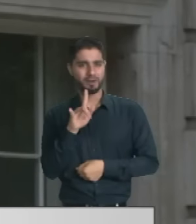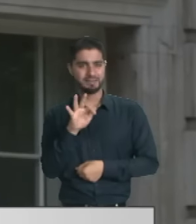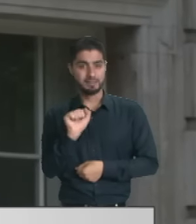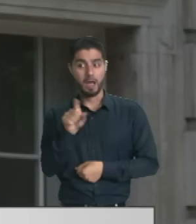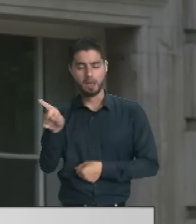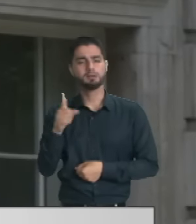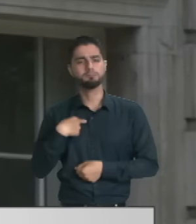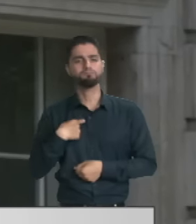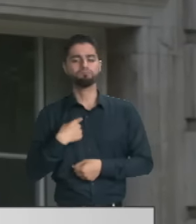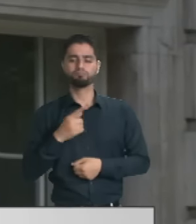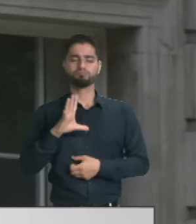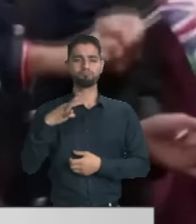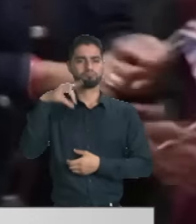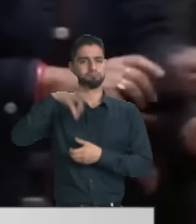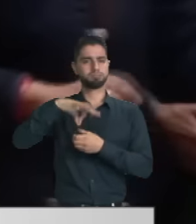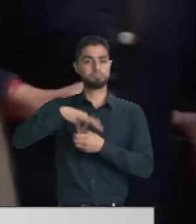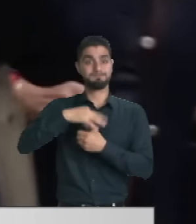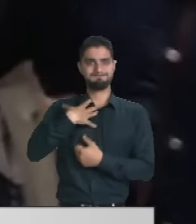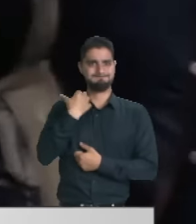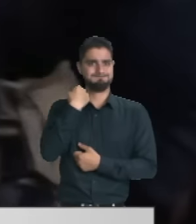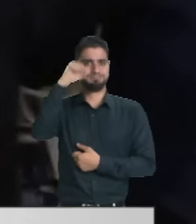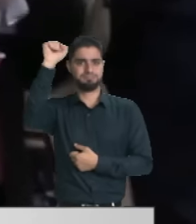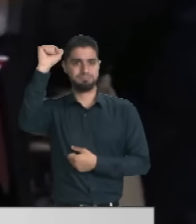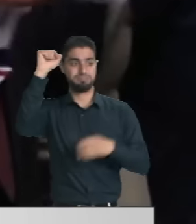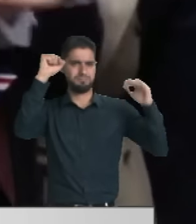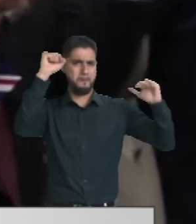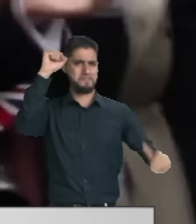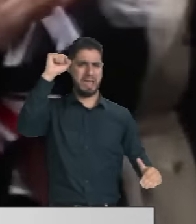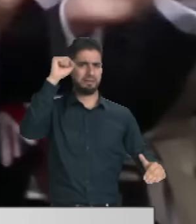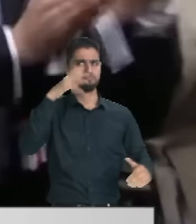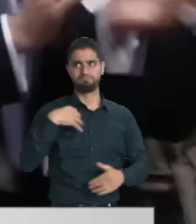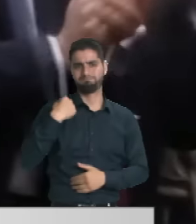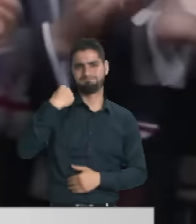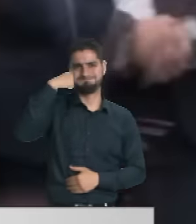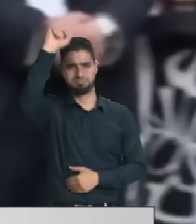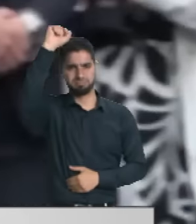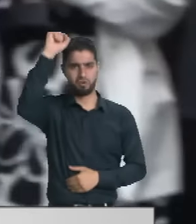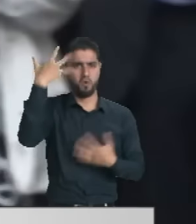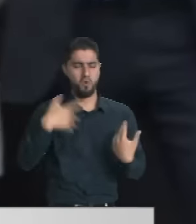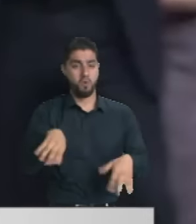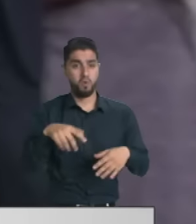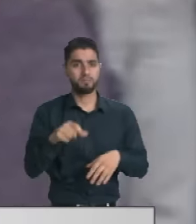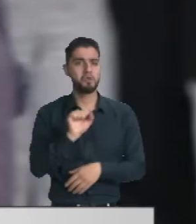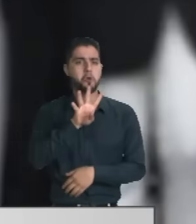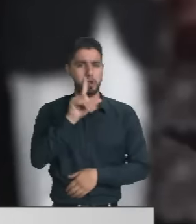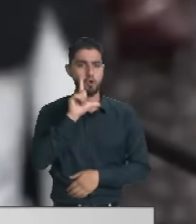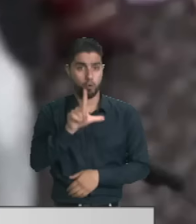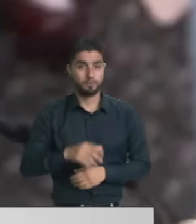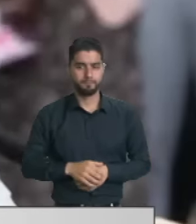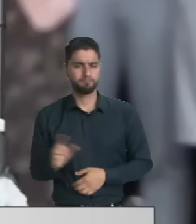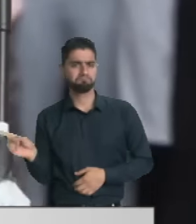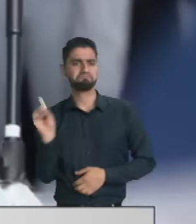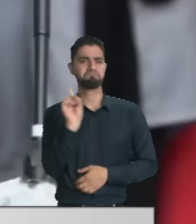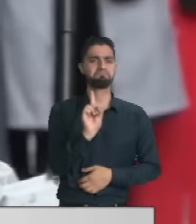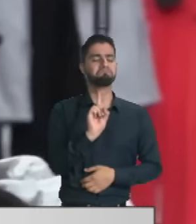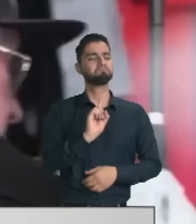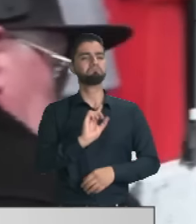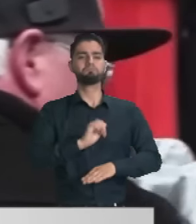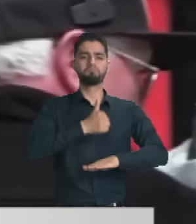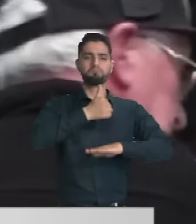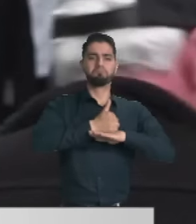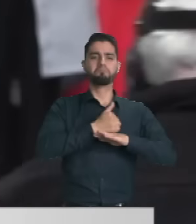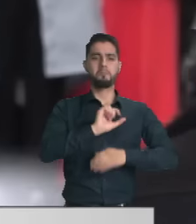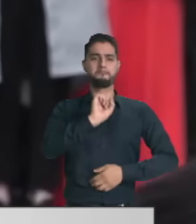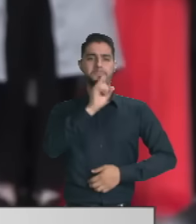aplastante victoria de su partido en las elecciones generales del 4 de julio. Durante su primer discurso como primer ministro, Starmer prometió que